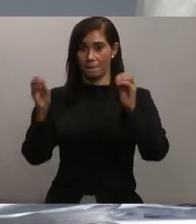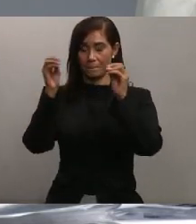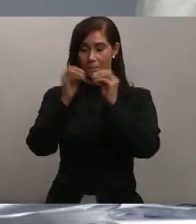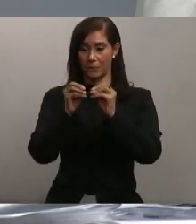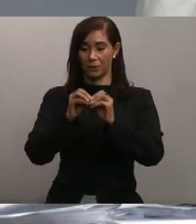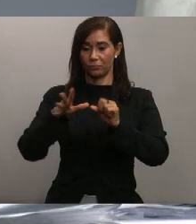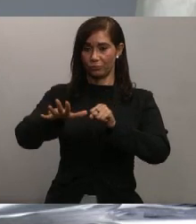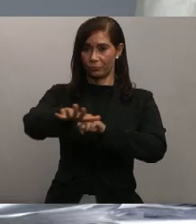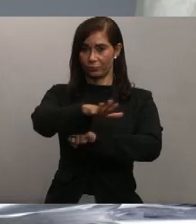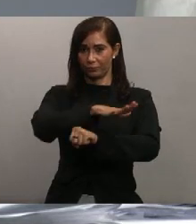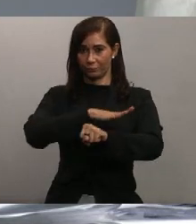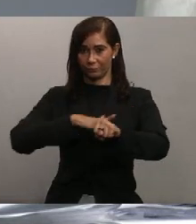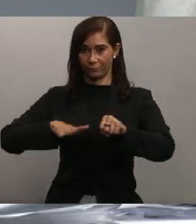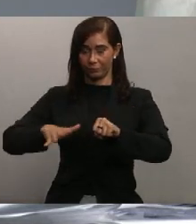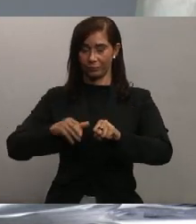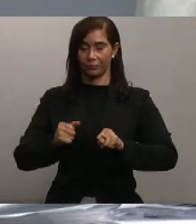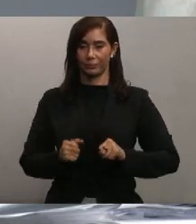nacional.